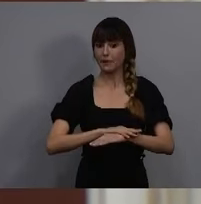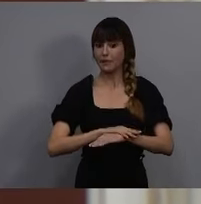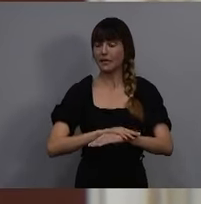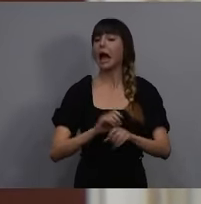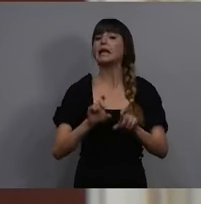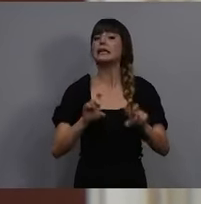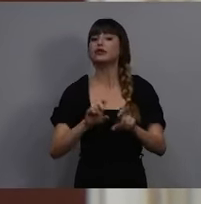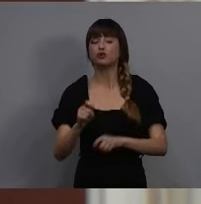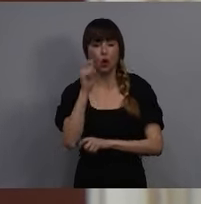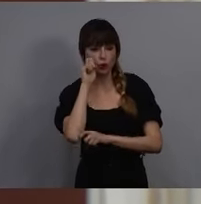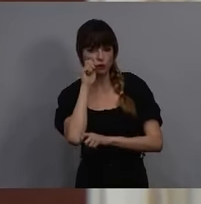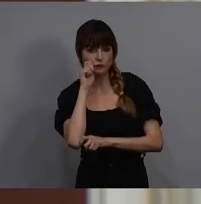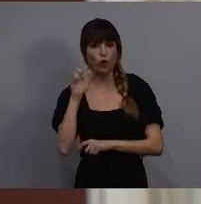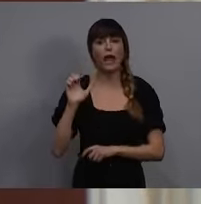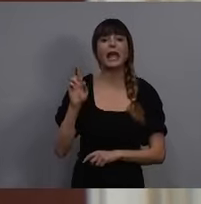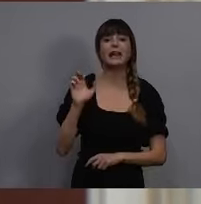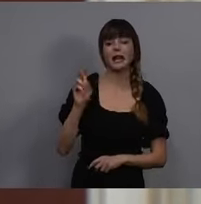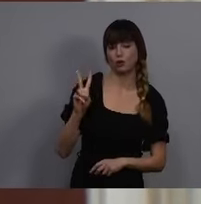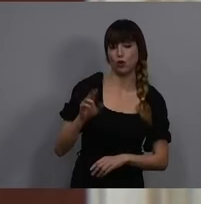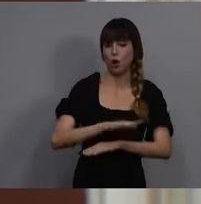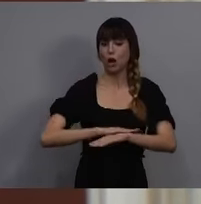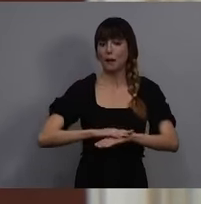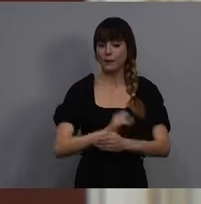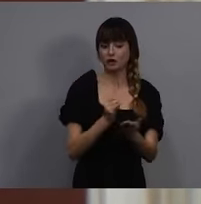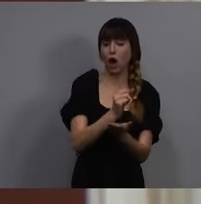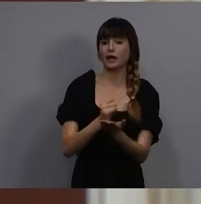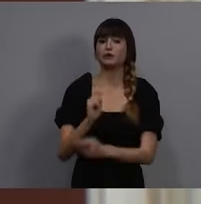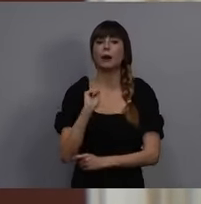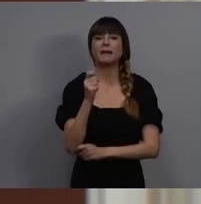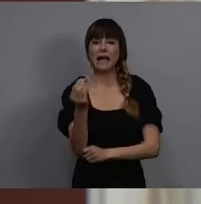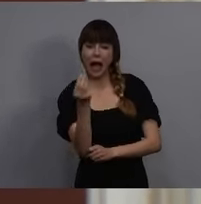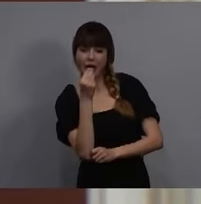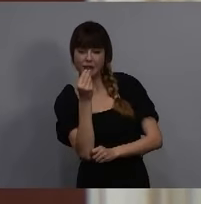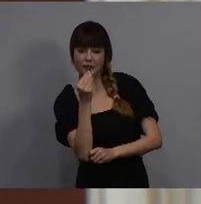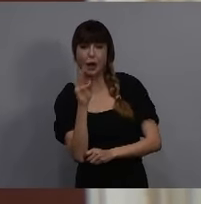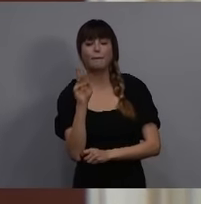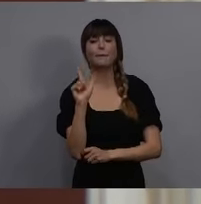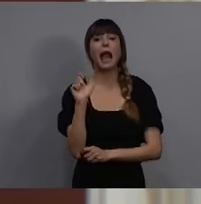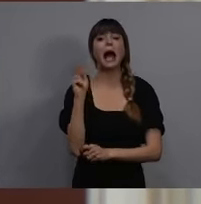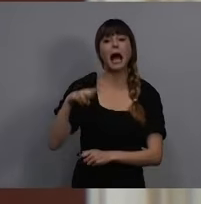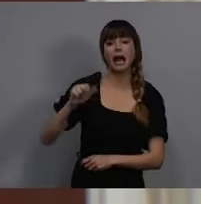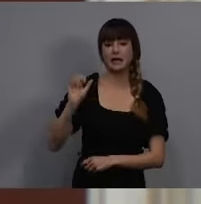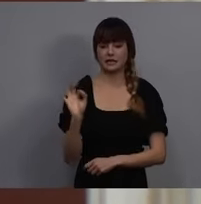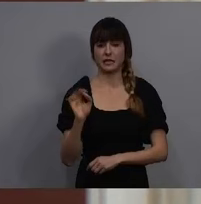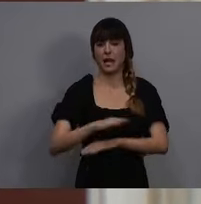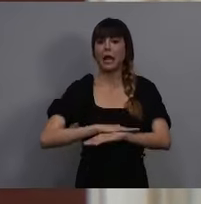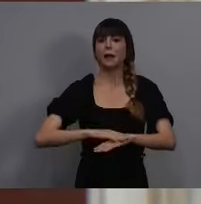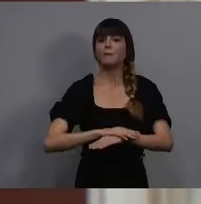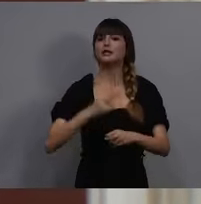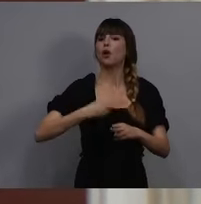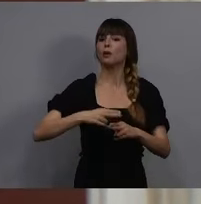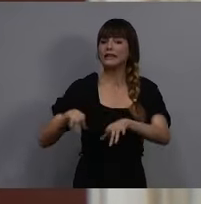turismo Jordi ereu ministro de agricultura pesca y alimentación Luis planas ministro de política